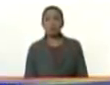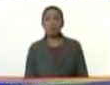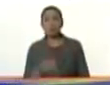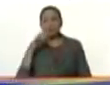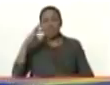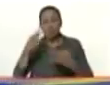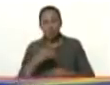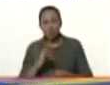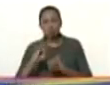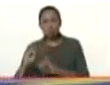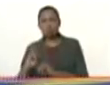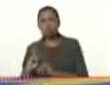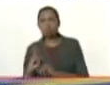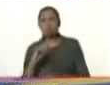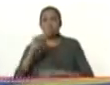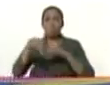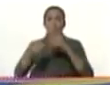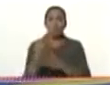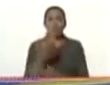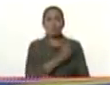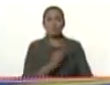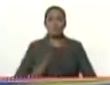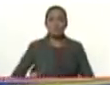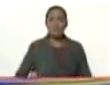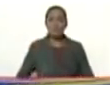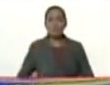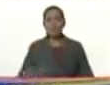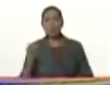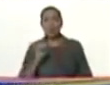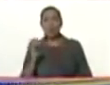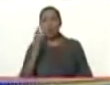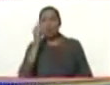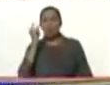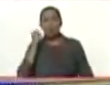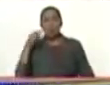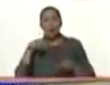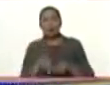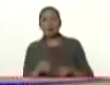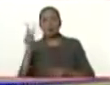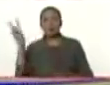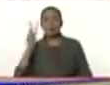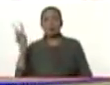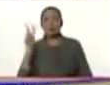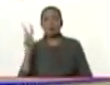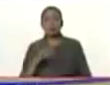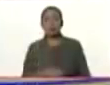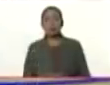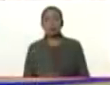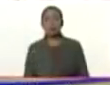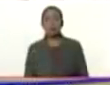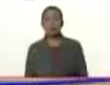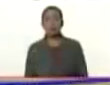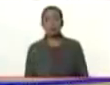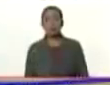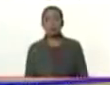seguro que será, el próximo presidente o presidenta de la República Bolivariana de Venezuela.